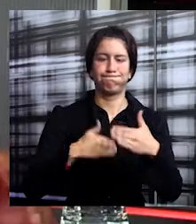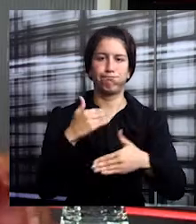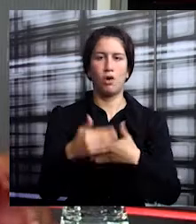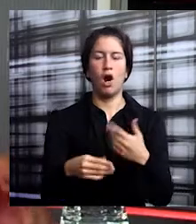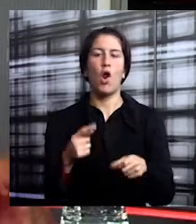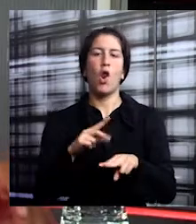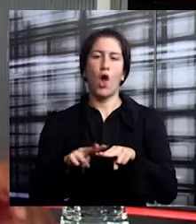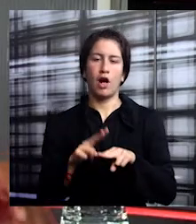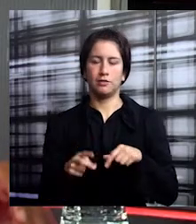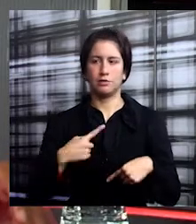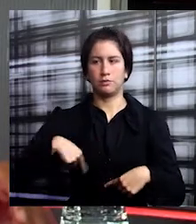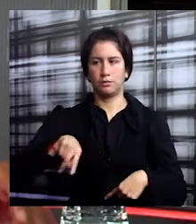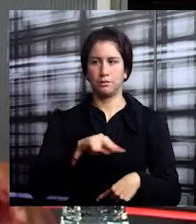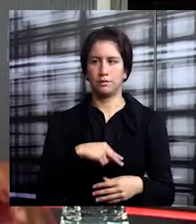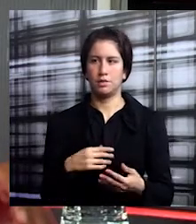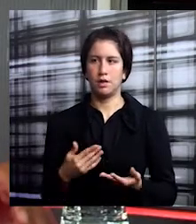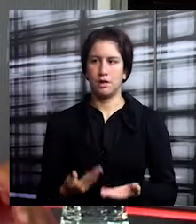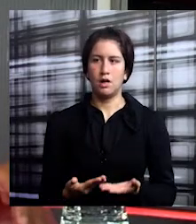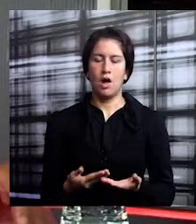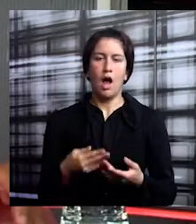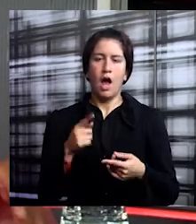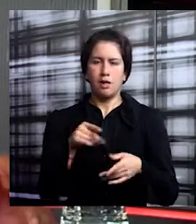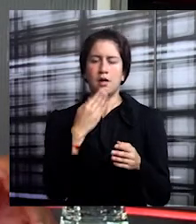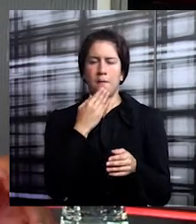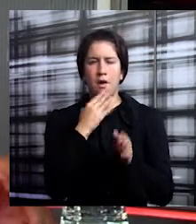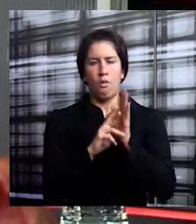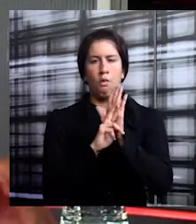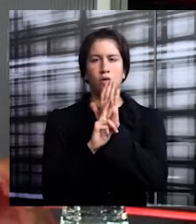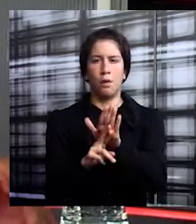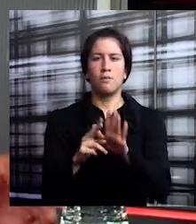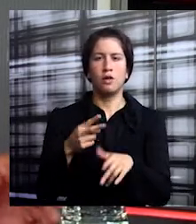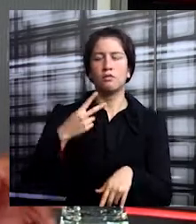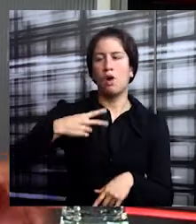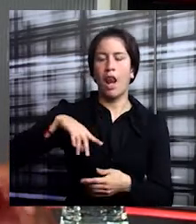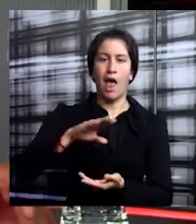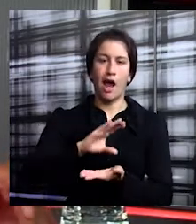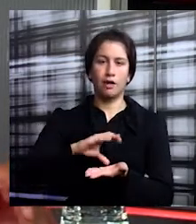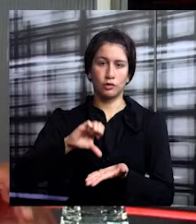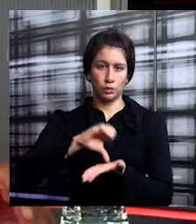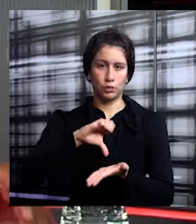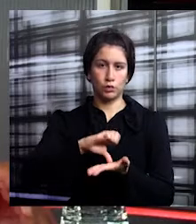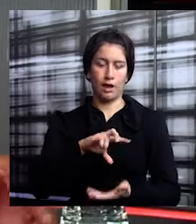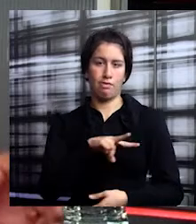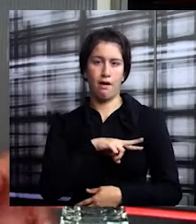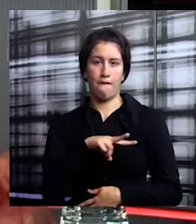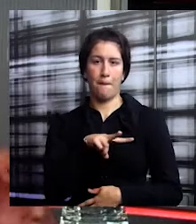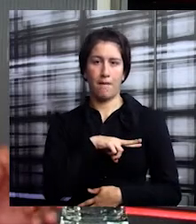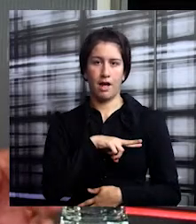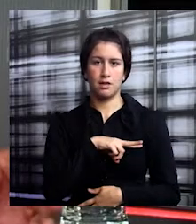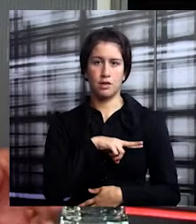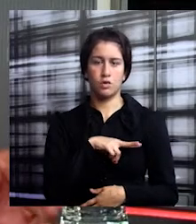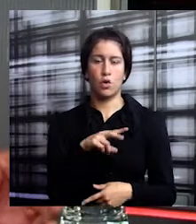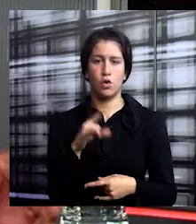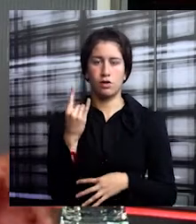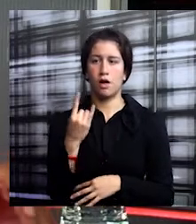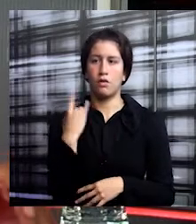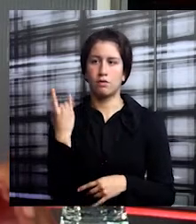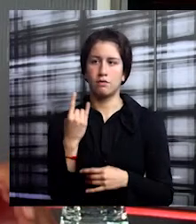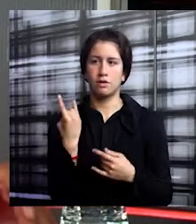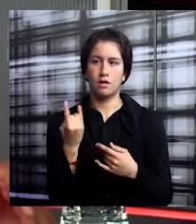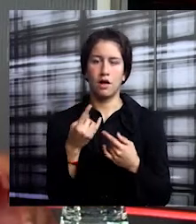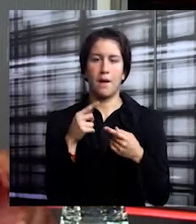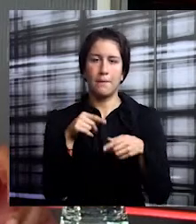creo que también es un reconocimiento a la ciudad de Valparaíso, al país y a las universidades las que nos han